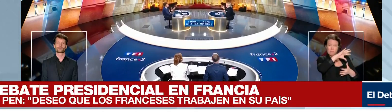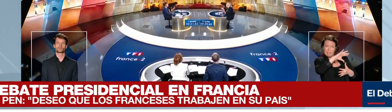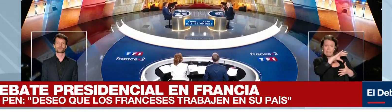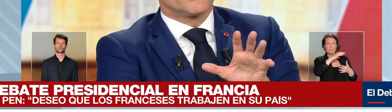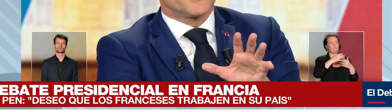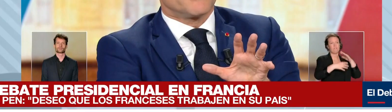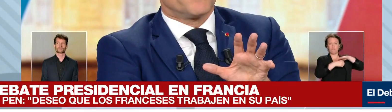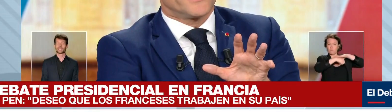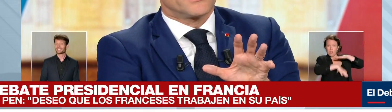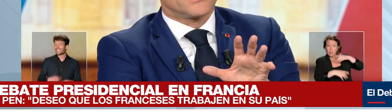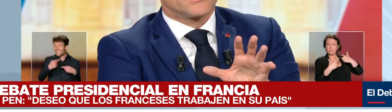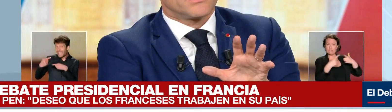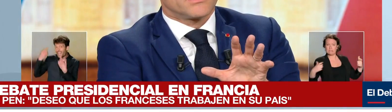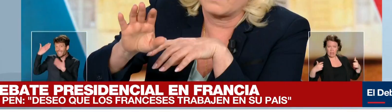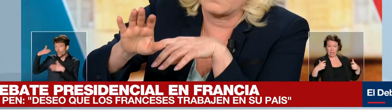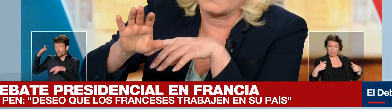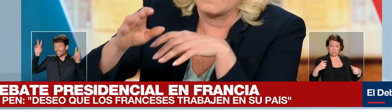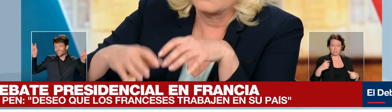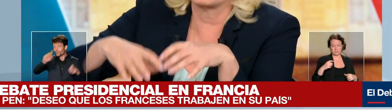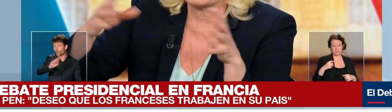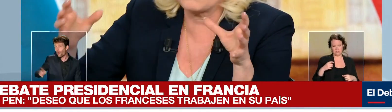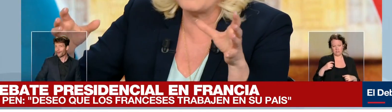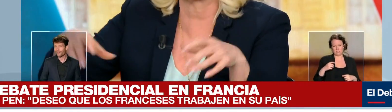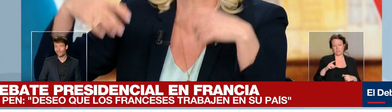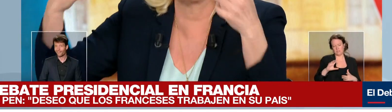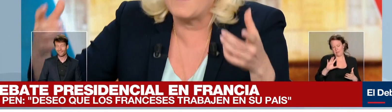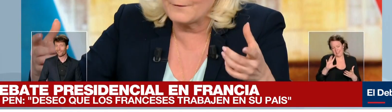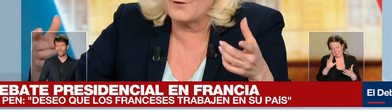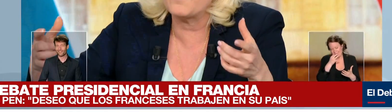de ultramar. No son el extranjero, señora Le Pen.